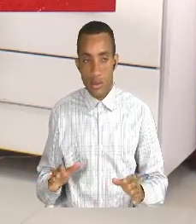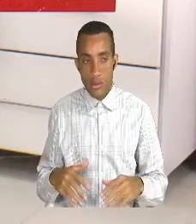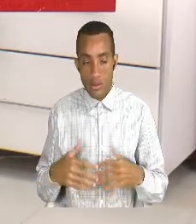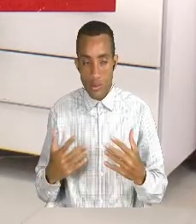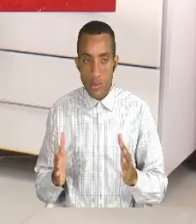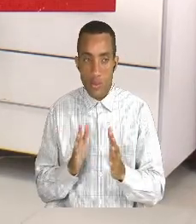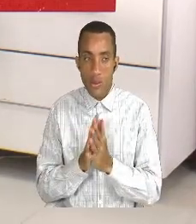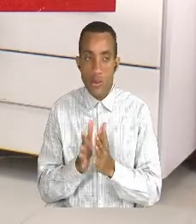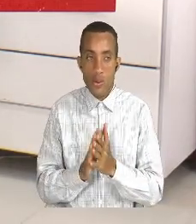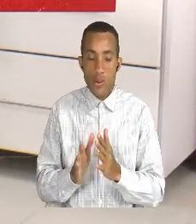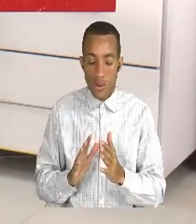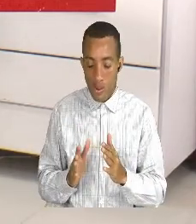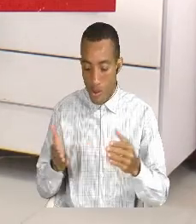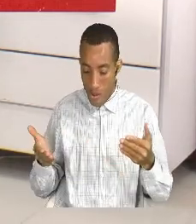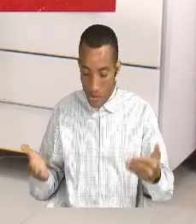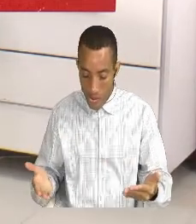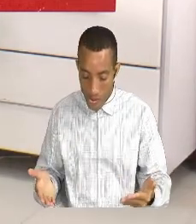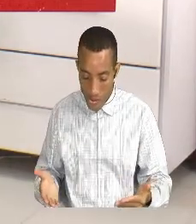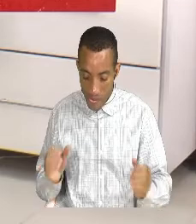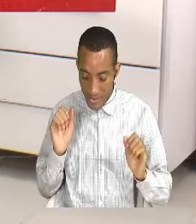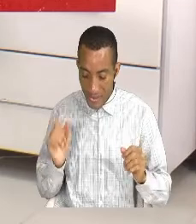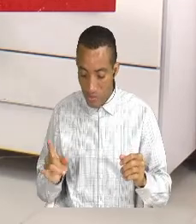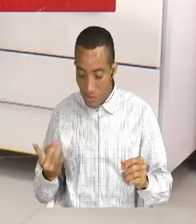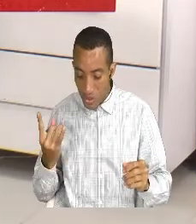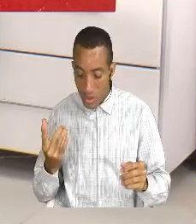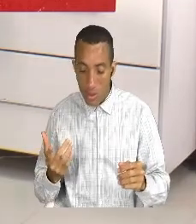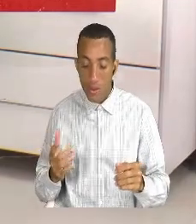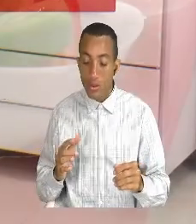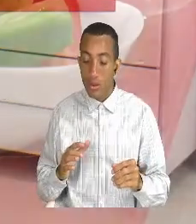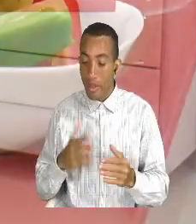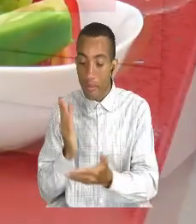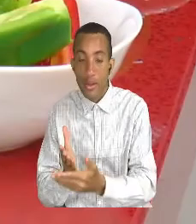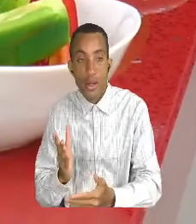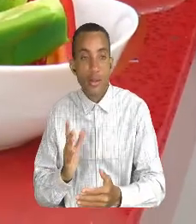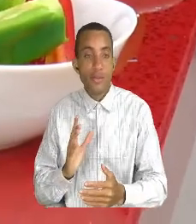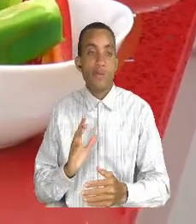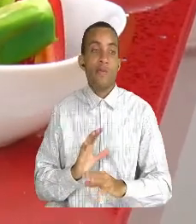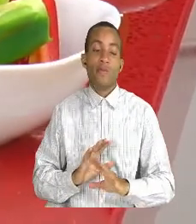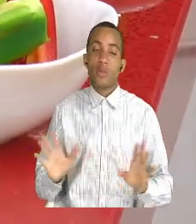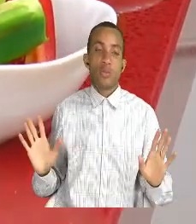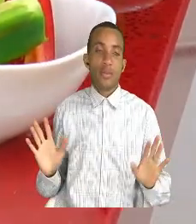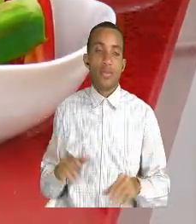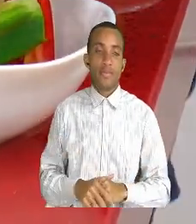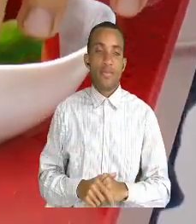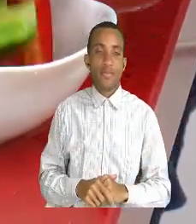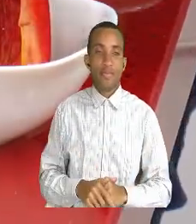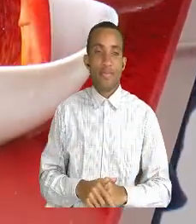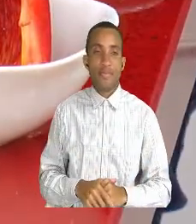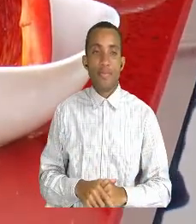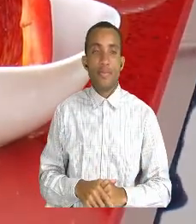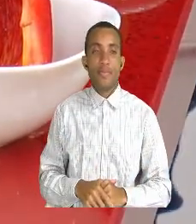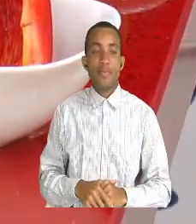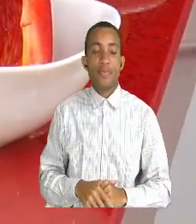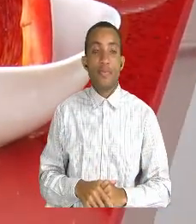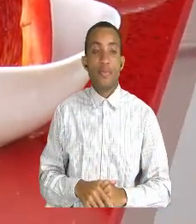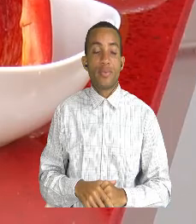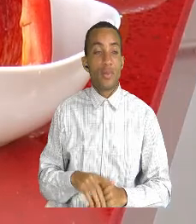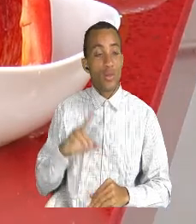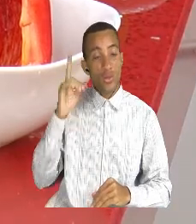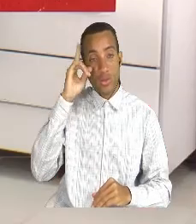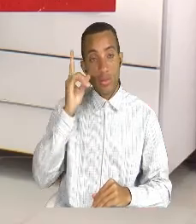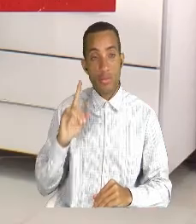pones el trapito encima. Para evitar de pronto un accidente. Sí. No es por más nada así. No sé si